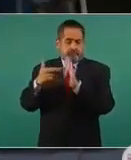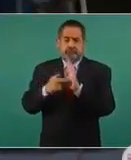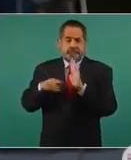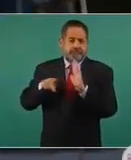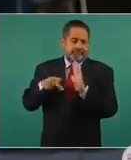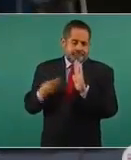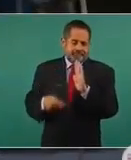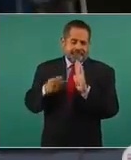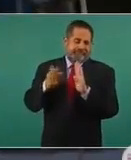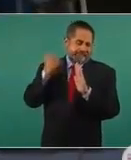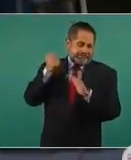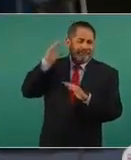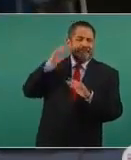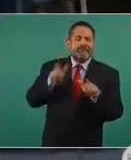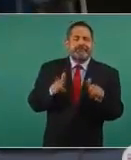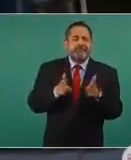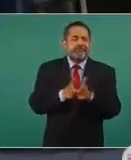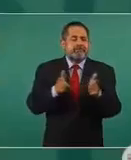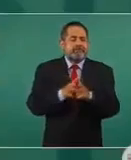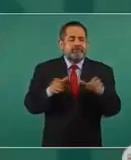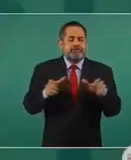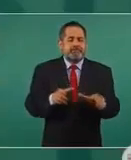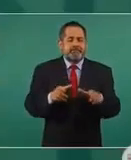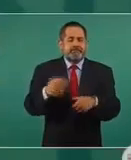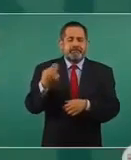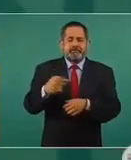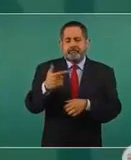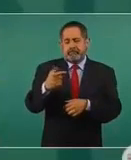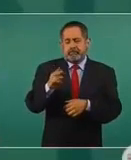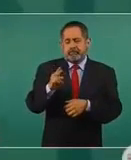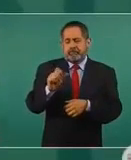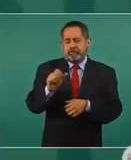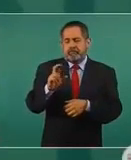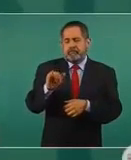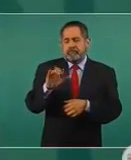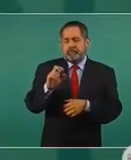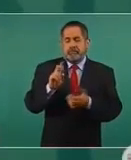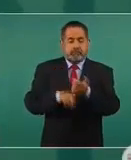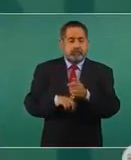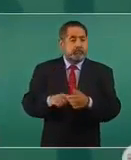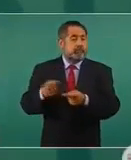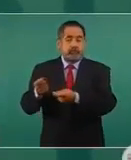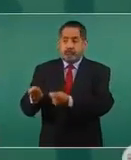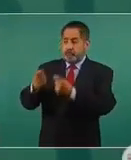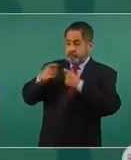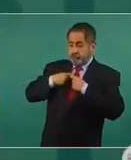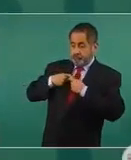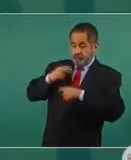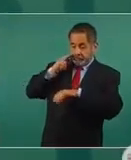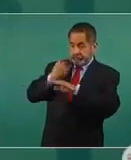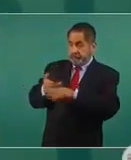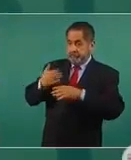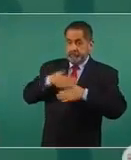reglamento de guarniciones militares. No se tenía injerencia. Yo cuando llego ahí no tenía